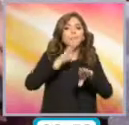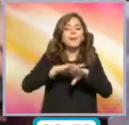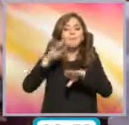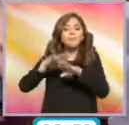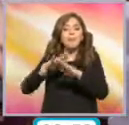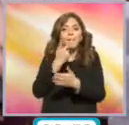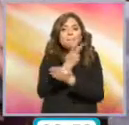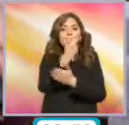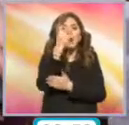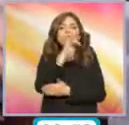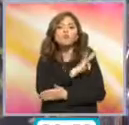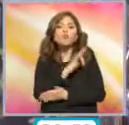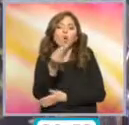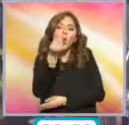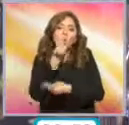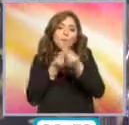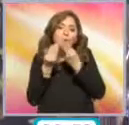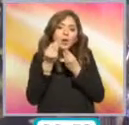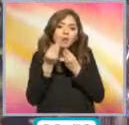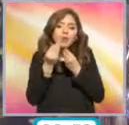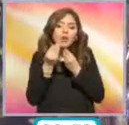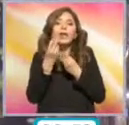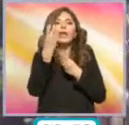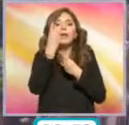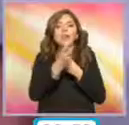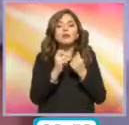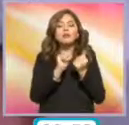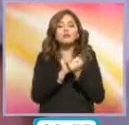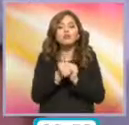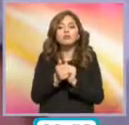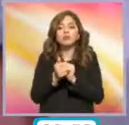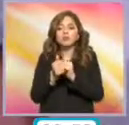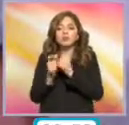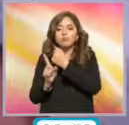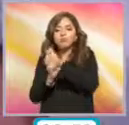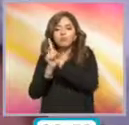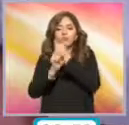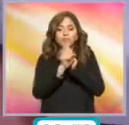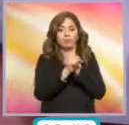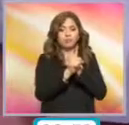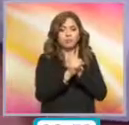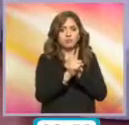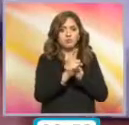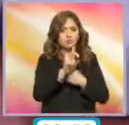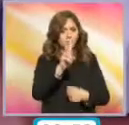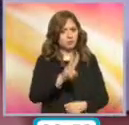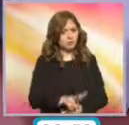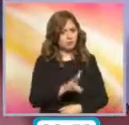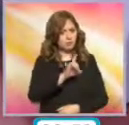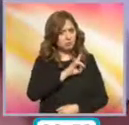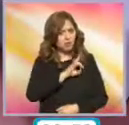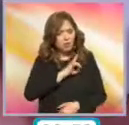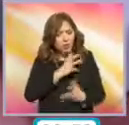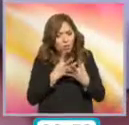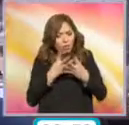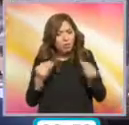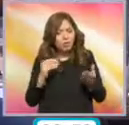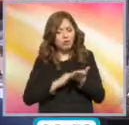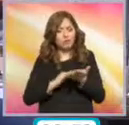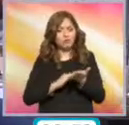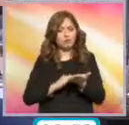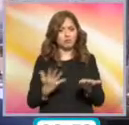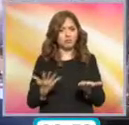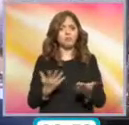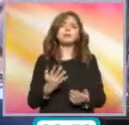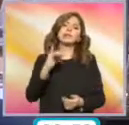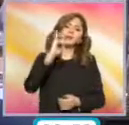¿no? Que, o sea, vaya, y va a ser, digamos, una suerte de reacción en cadena. Qué miedo, Entonces, ¿eh? sí, claro. Y entonces, nada, en las Naciones Unidas determinan,